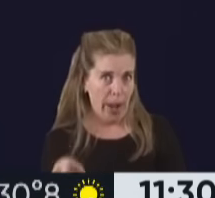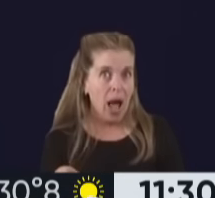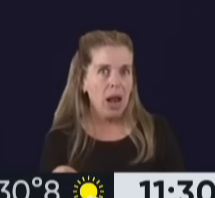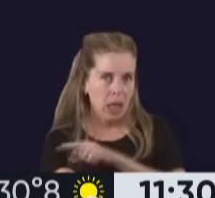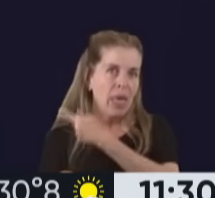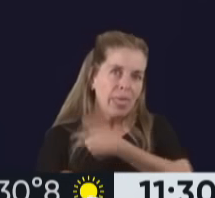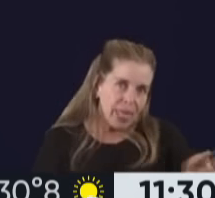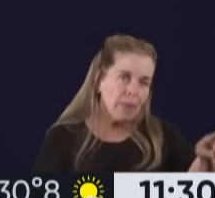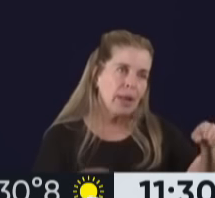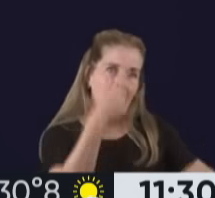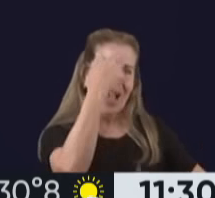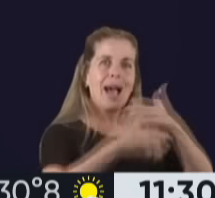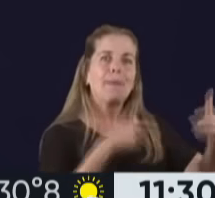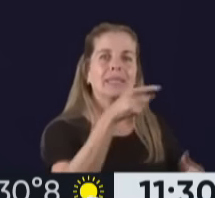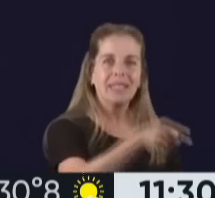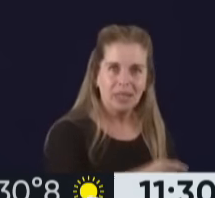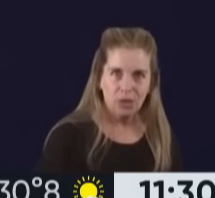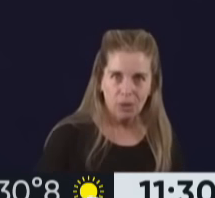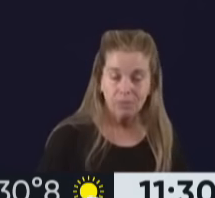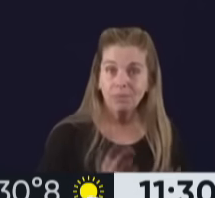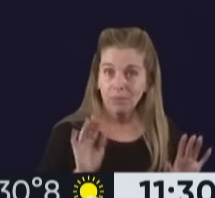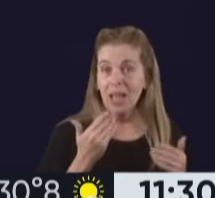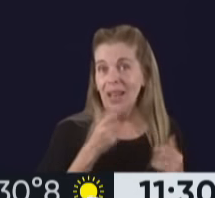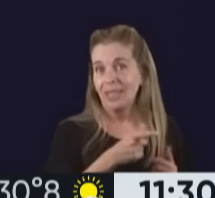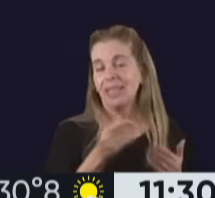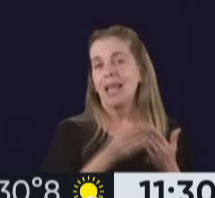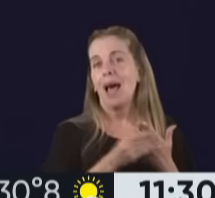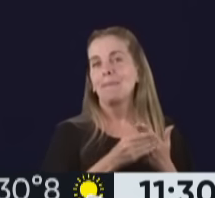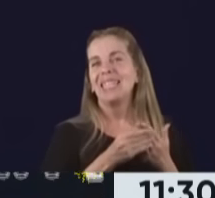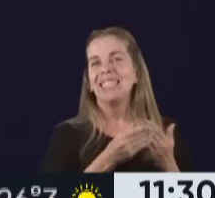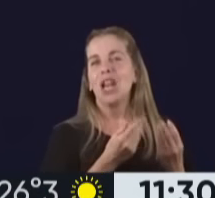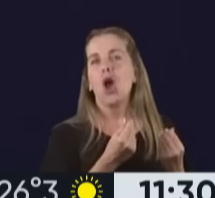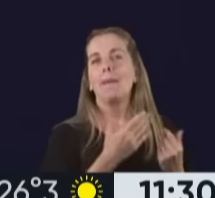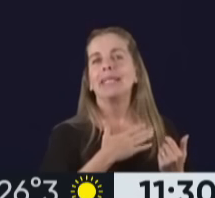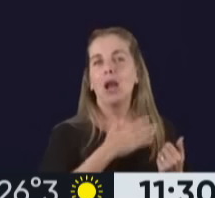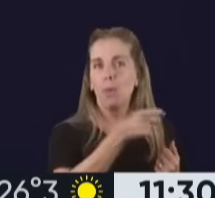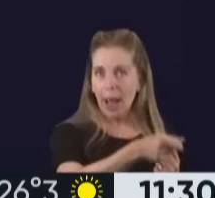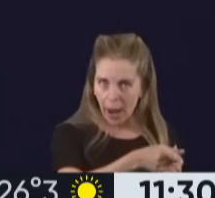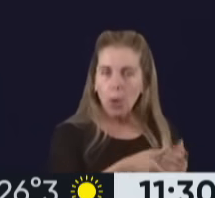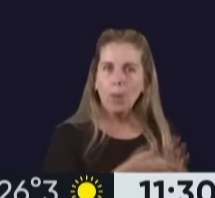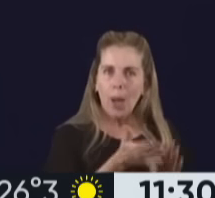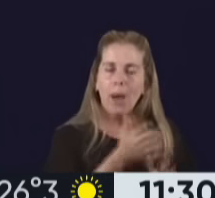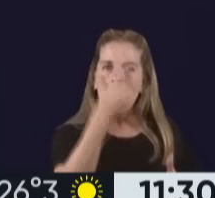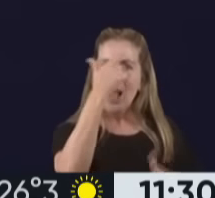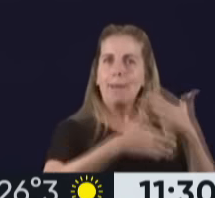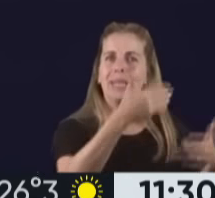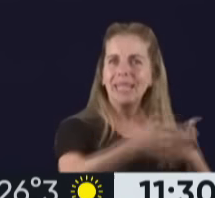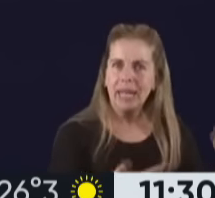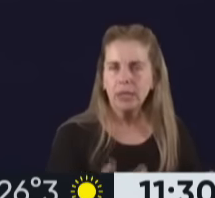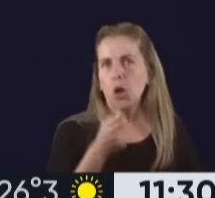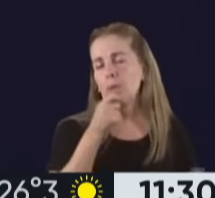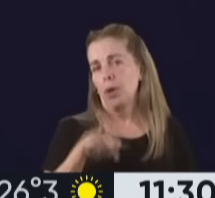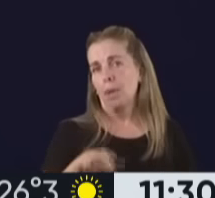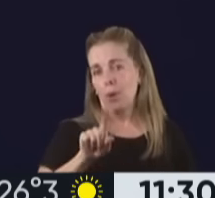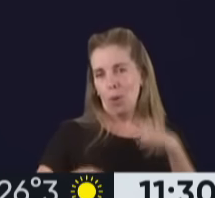En el marco de las capacitaciones que viene desarrollando el Ministerio de Capital Humano, se van a dictar diferentes cursos de oficio. Por ejemplo, durante enero se